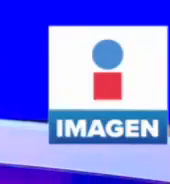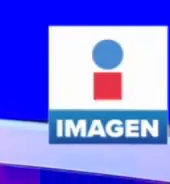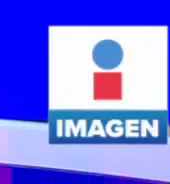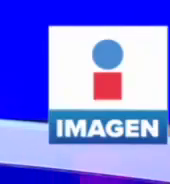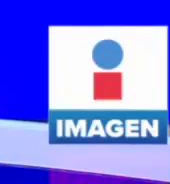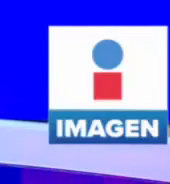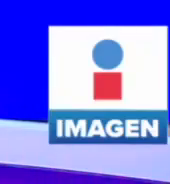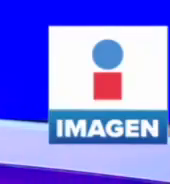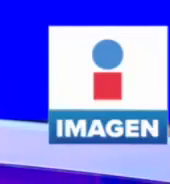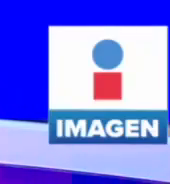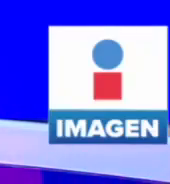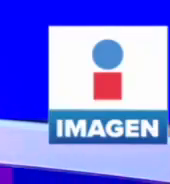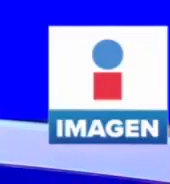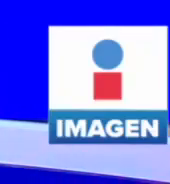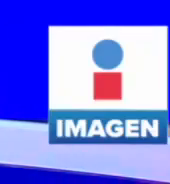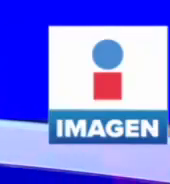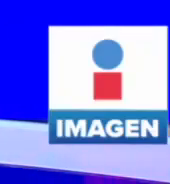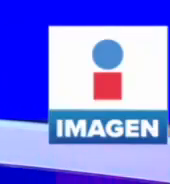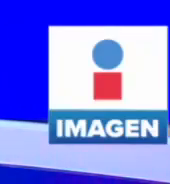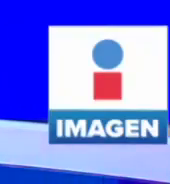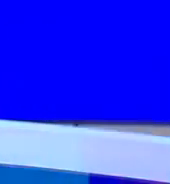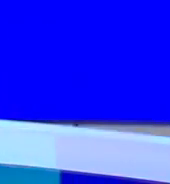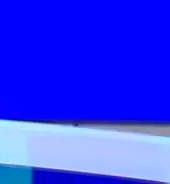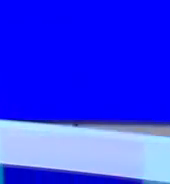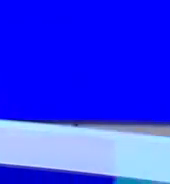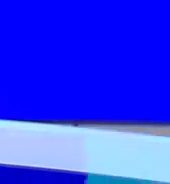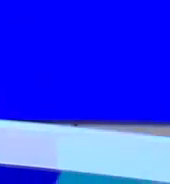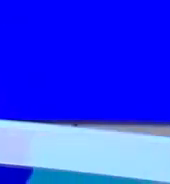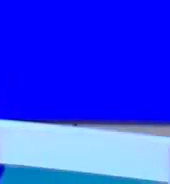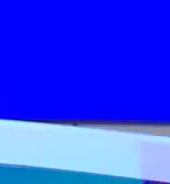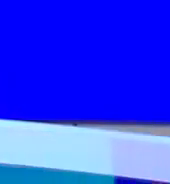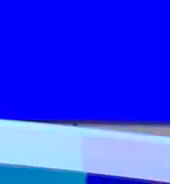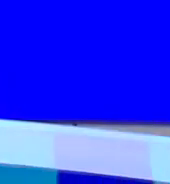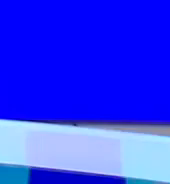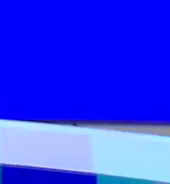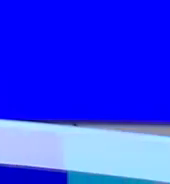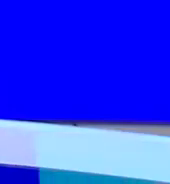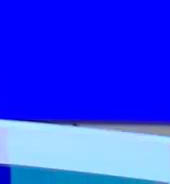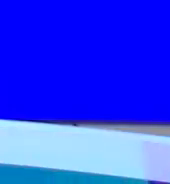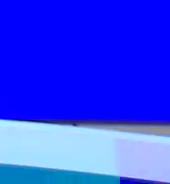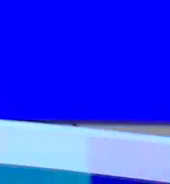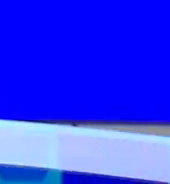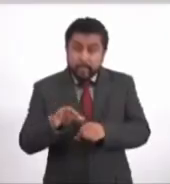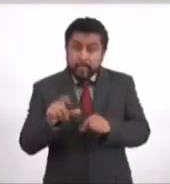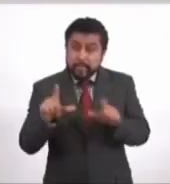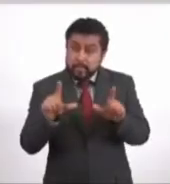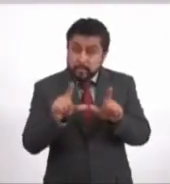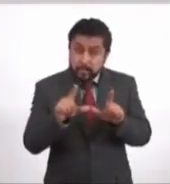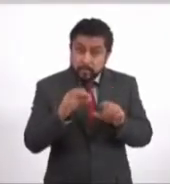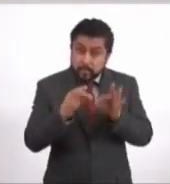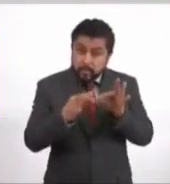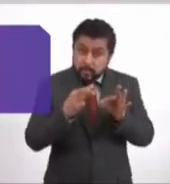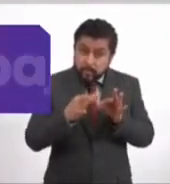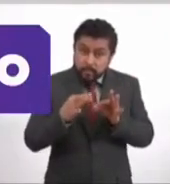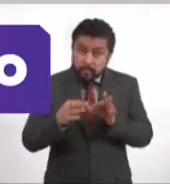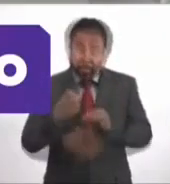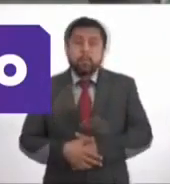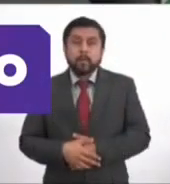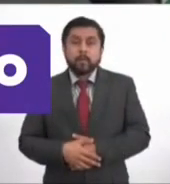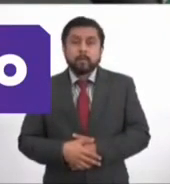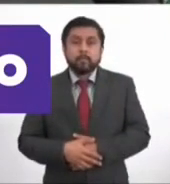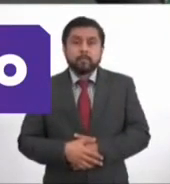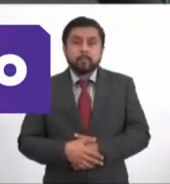Y en otros temas, Claudia Sheinbaum informó que prepara cambios en su equipo de trabajo. Esta mañana fue cuestionada sobre el futuro de Florencia